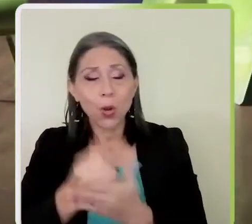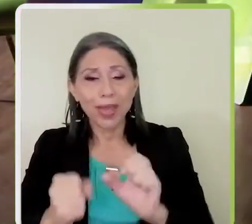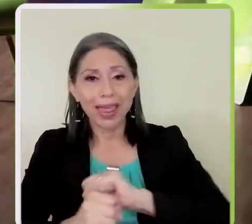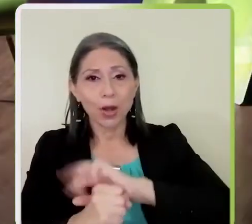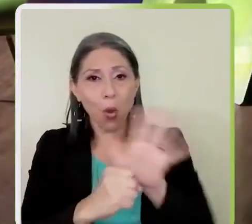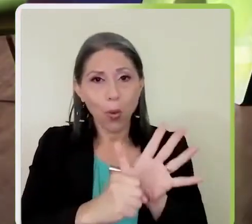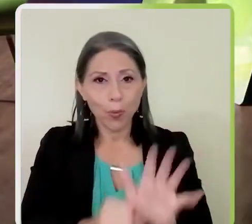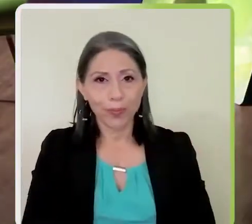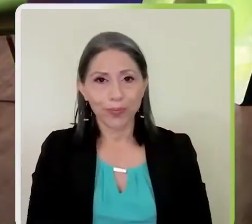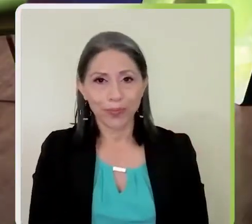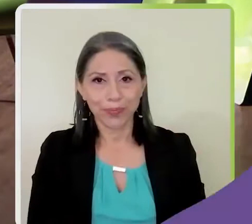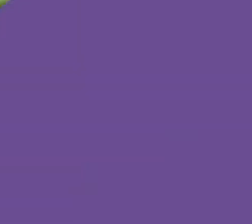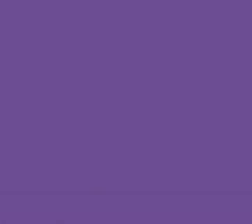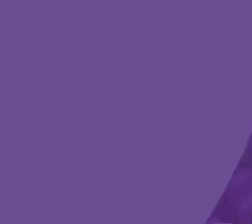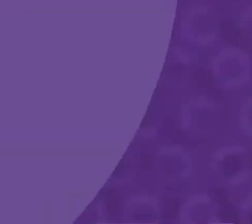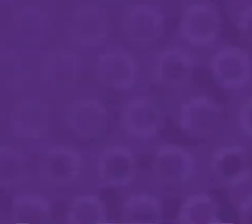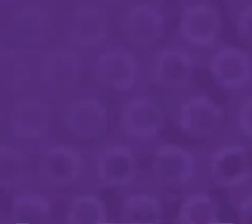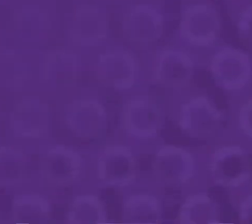COVID-19.